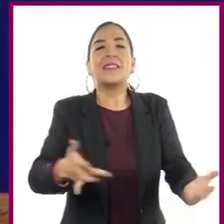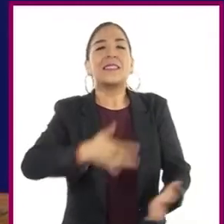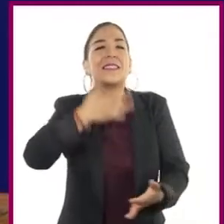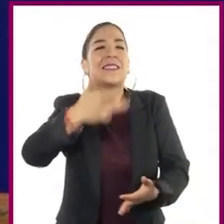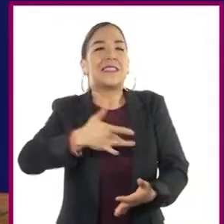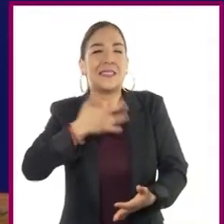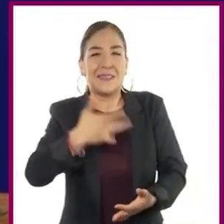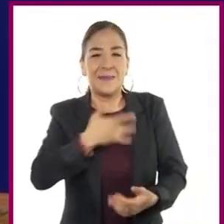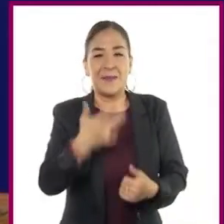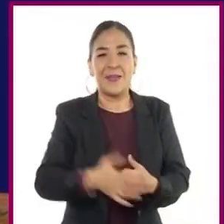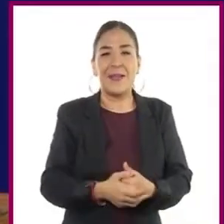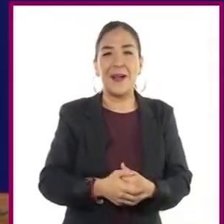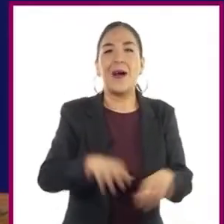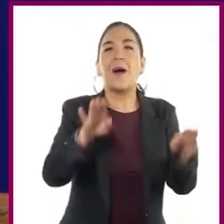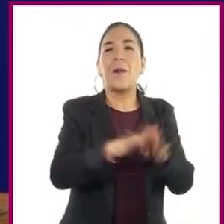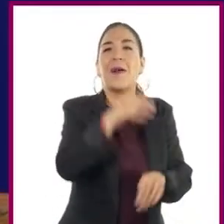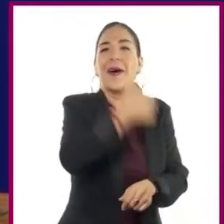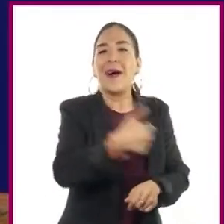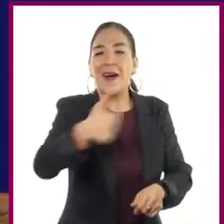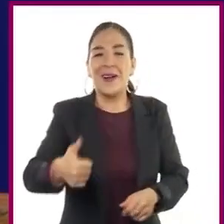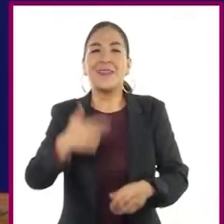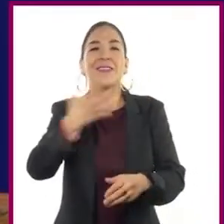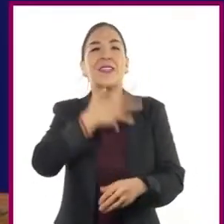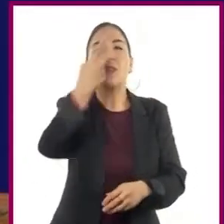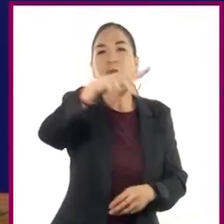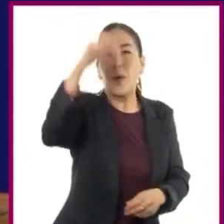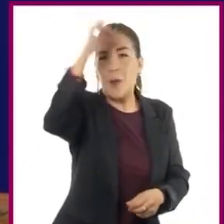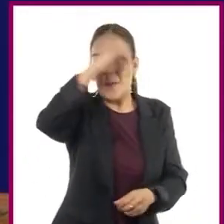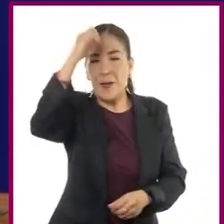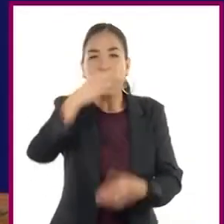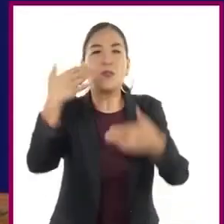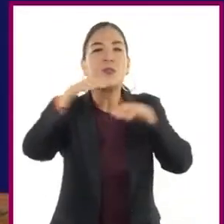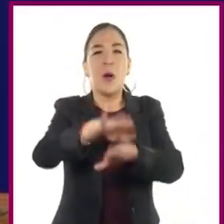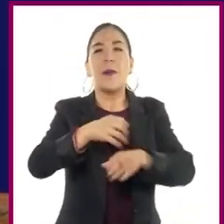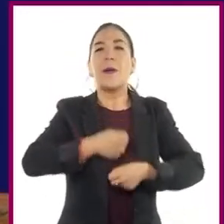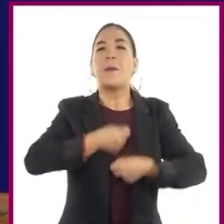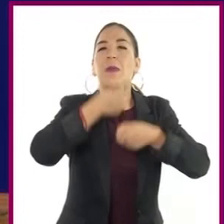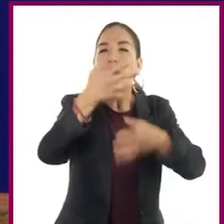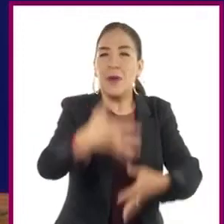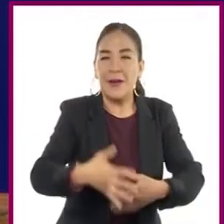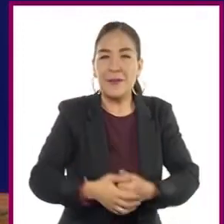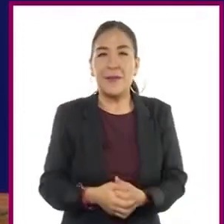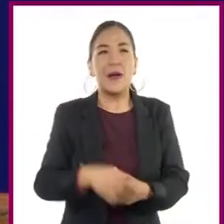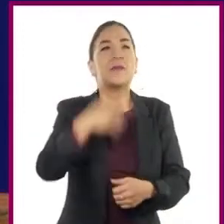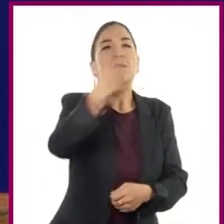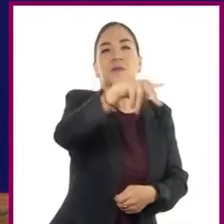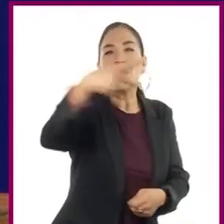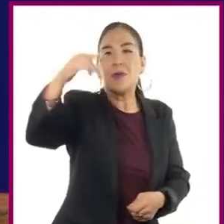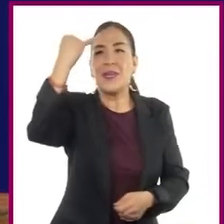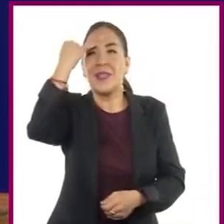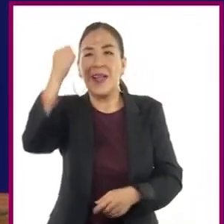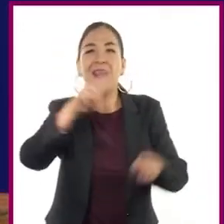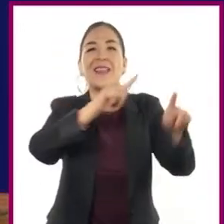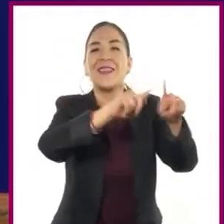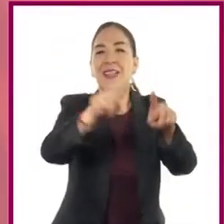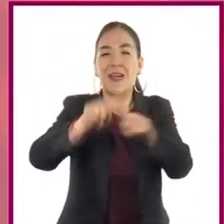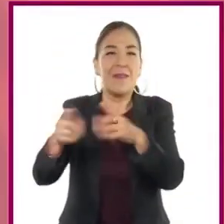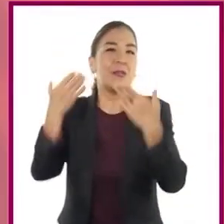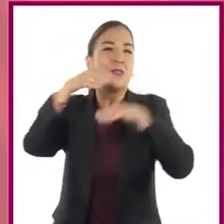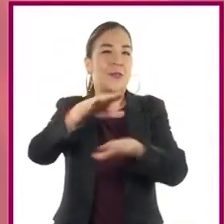sentir. Cada quien tiene su propia visión al escuchar un poema. Cada uno tiene una percepción distinta de las